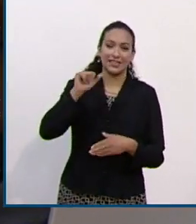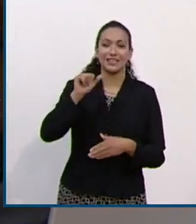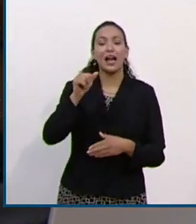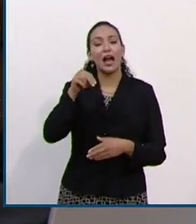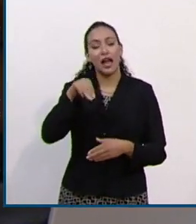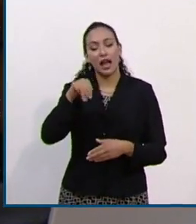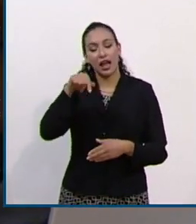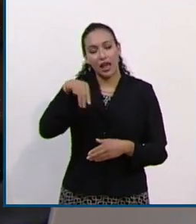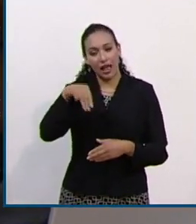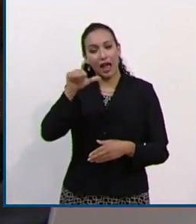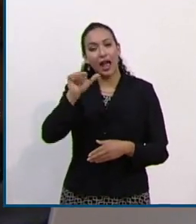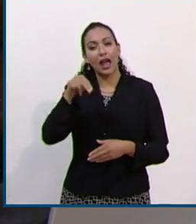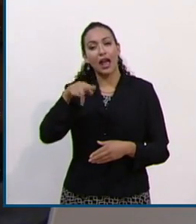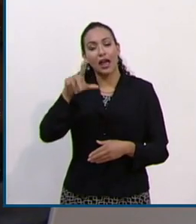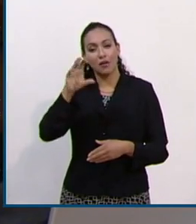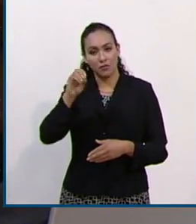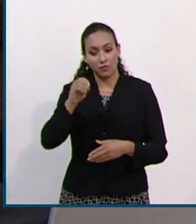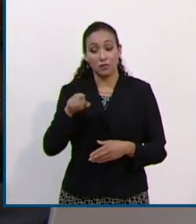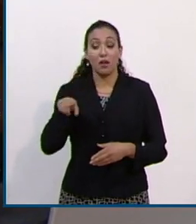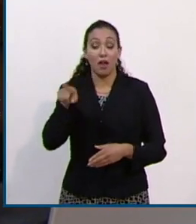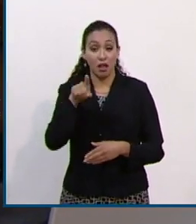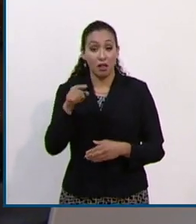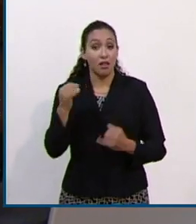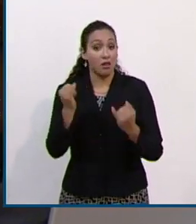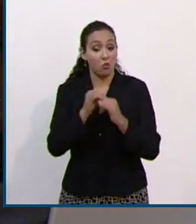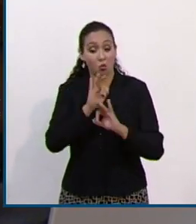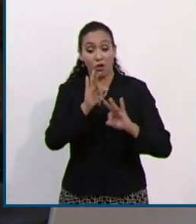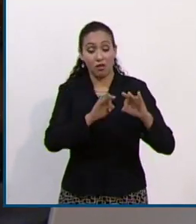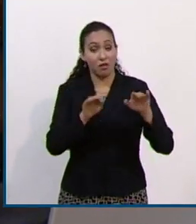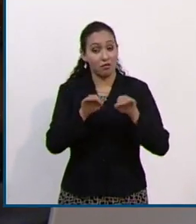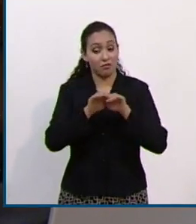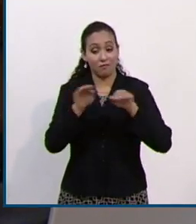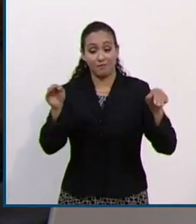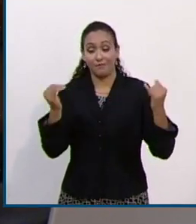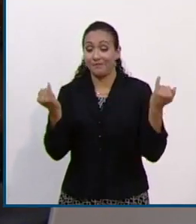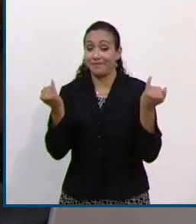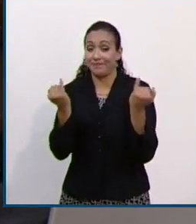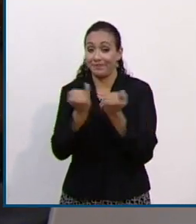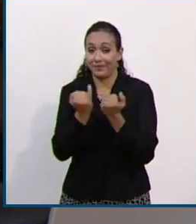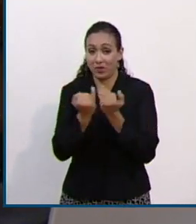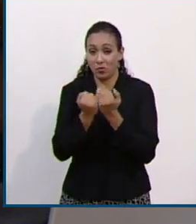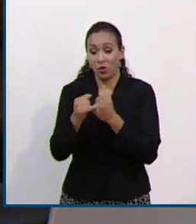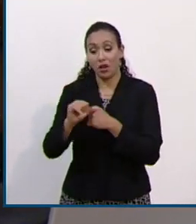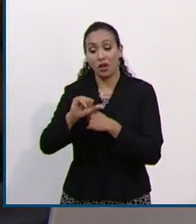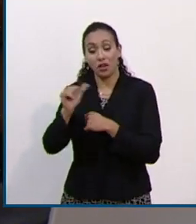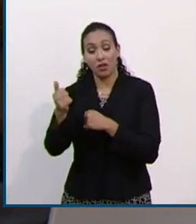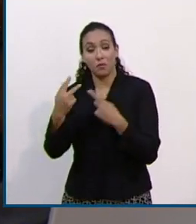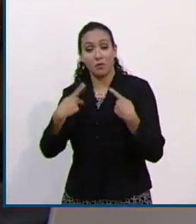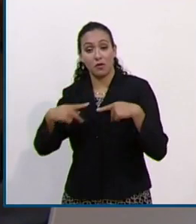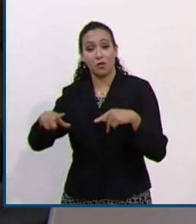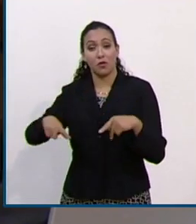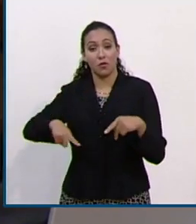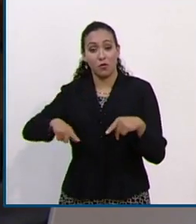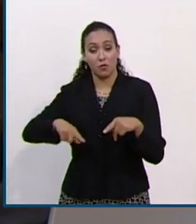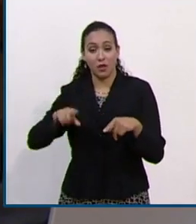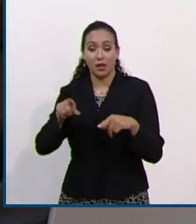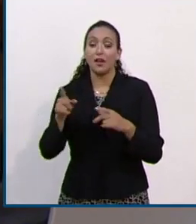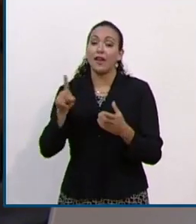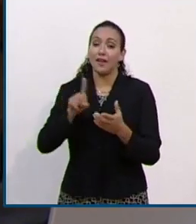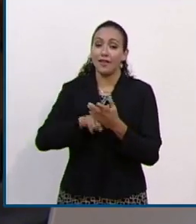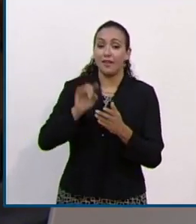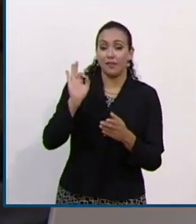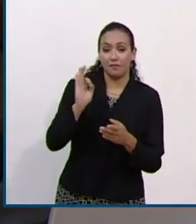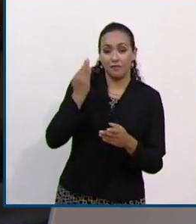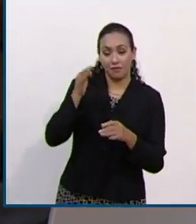Obrador, debía de recibir el mismo trato constitucional que el resto de los gobernadores de las entidades